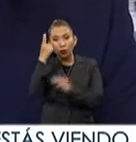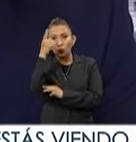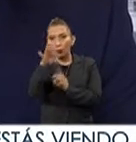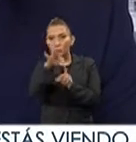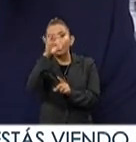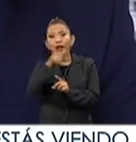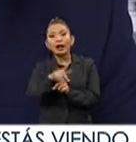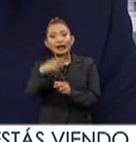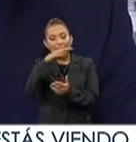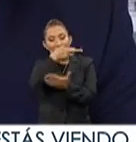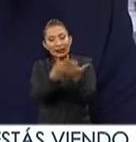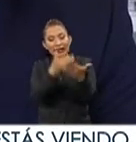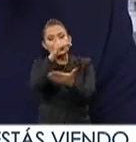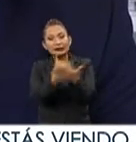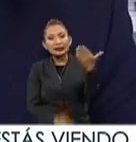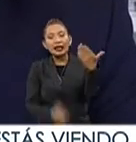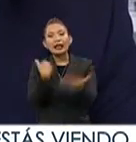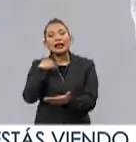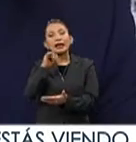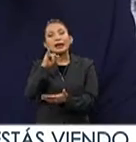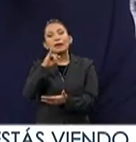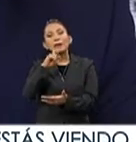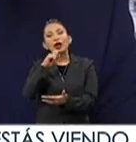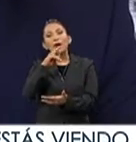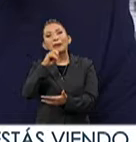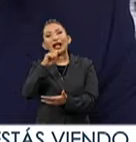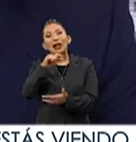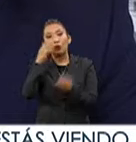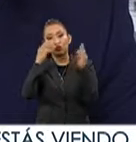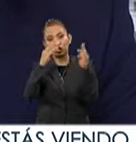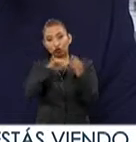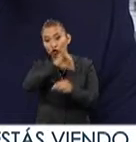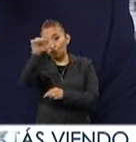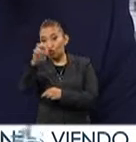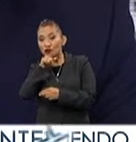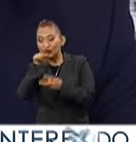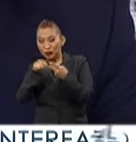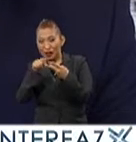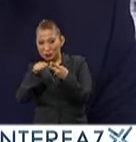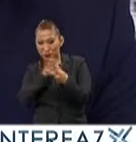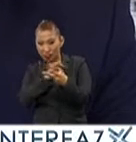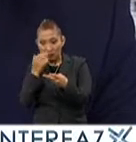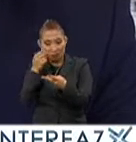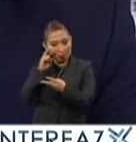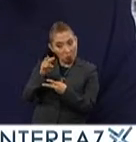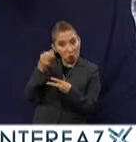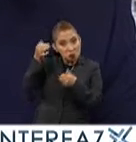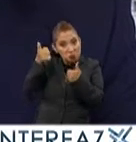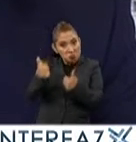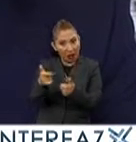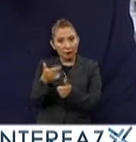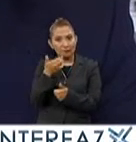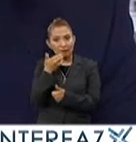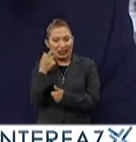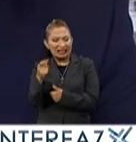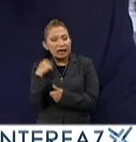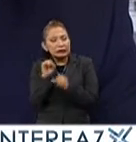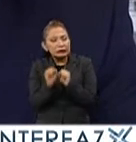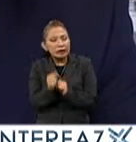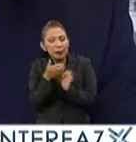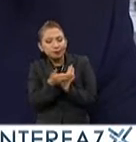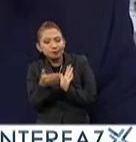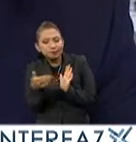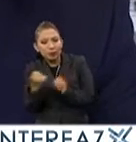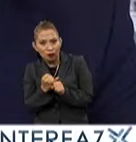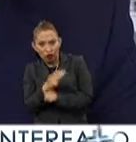de ellos es el Registro Iberoamericano de Museos y otro de los grandes resultados que podría yo mencionar en cuanto a lo que es la